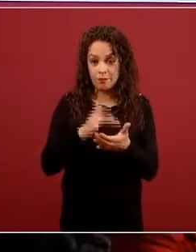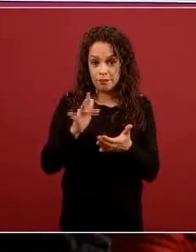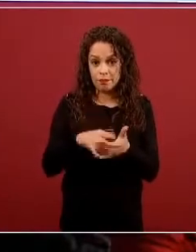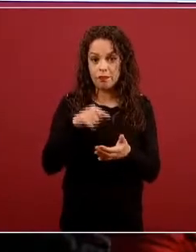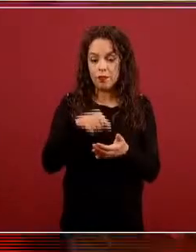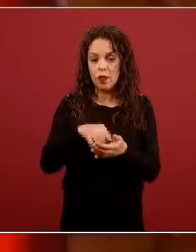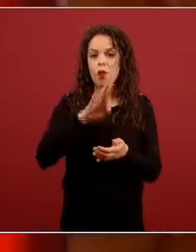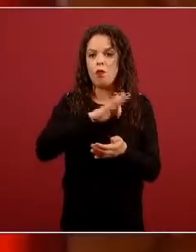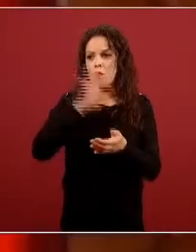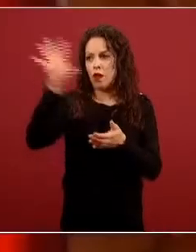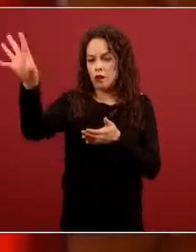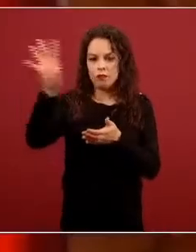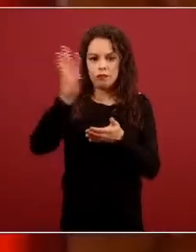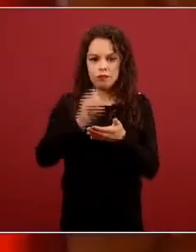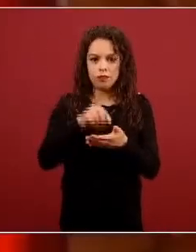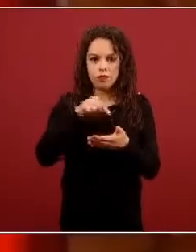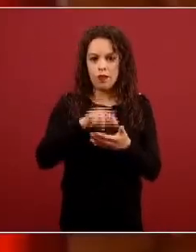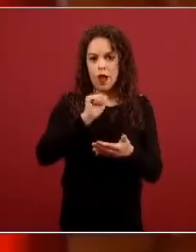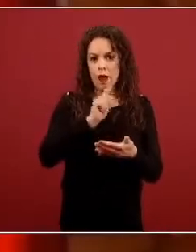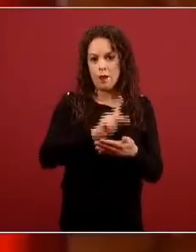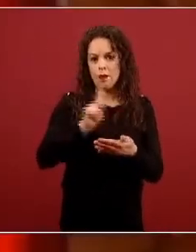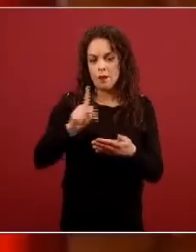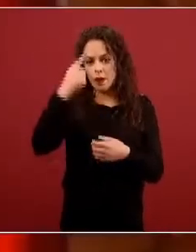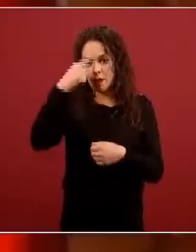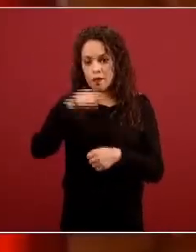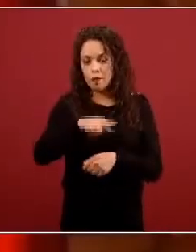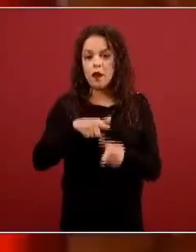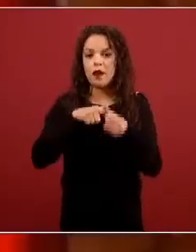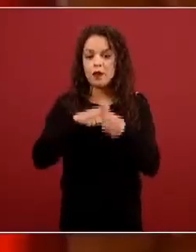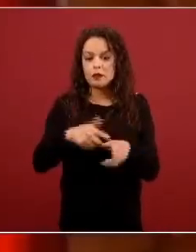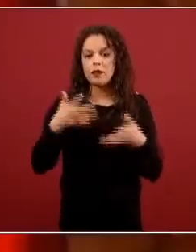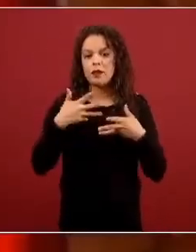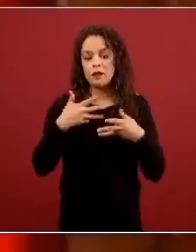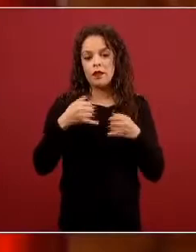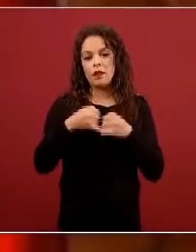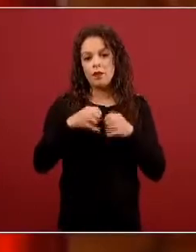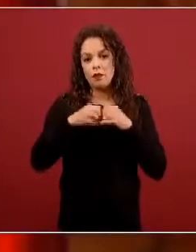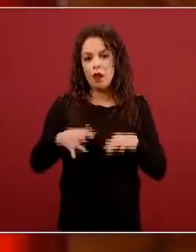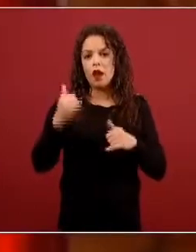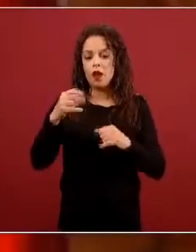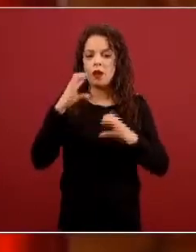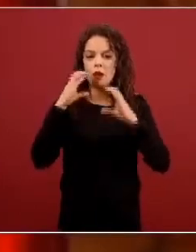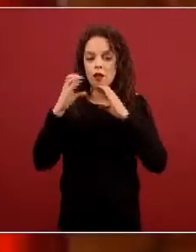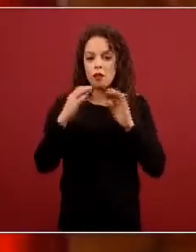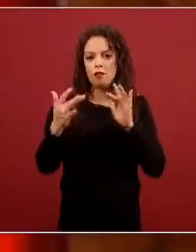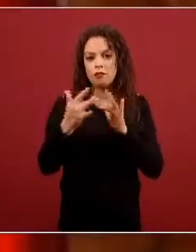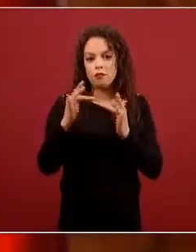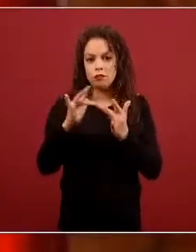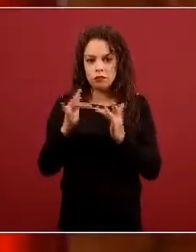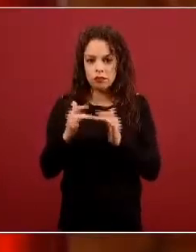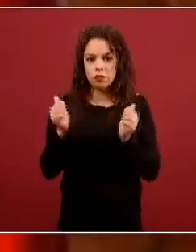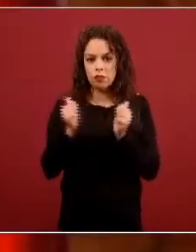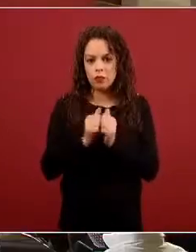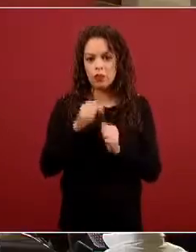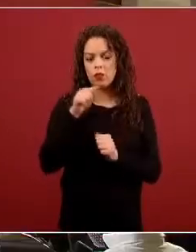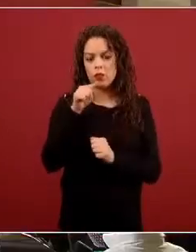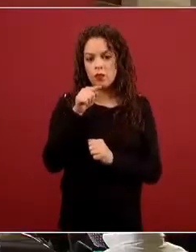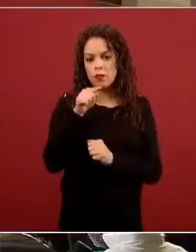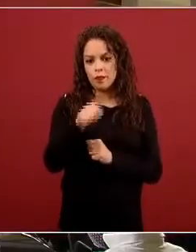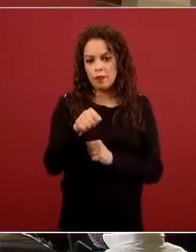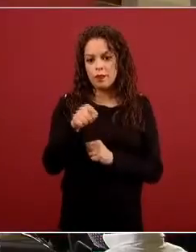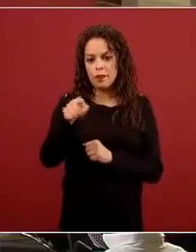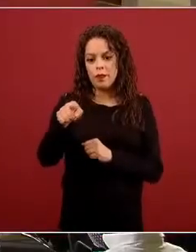nuestra aplicación para seguir en comunicación y tener la información disponible en la palma de su